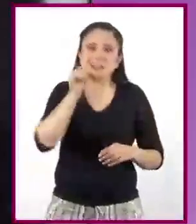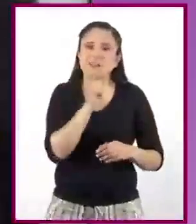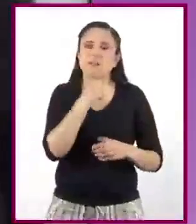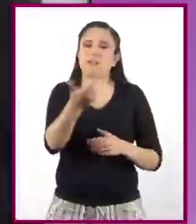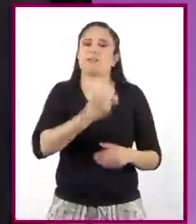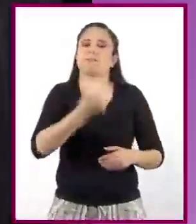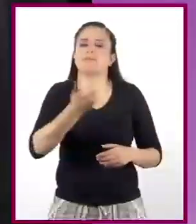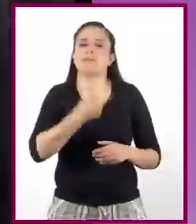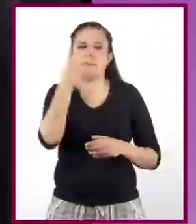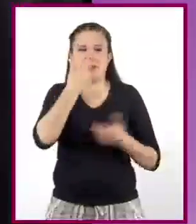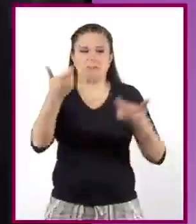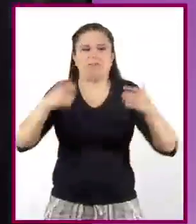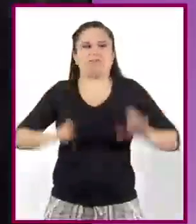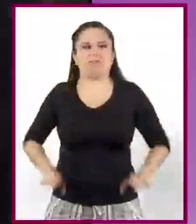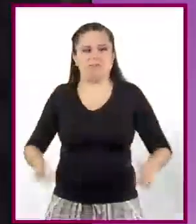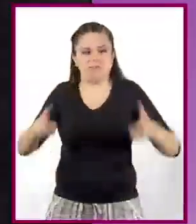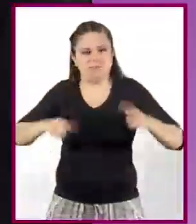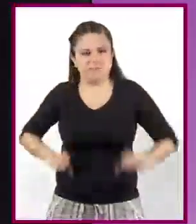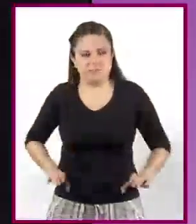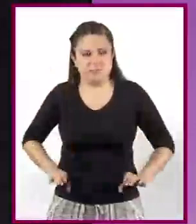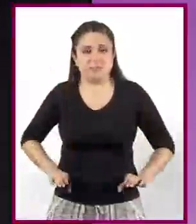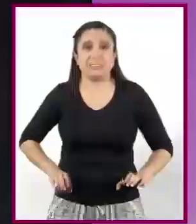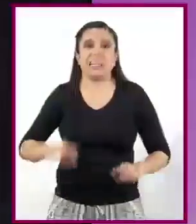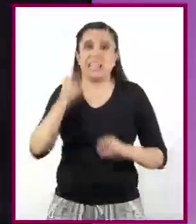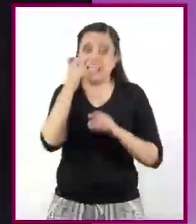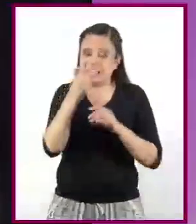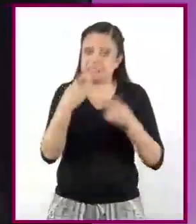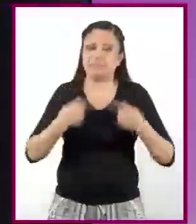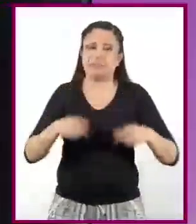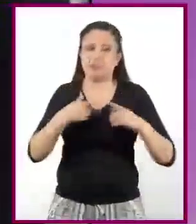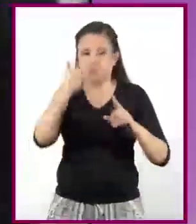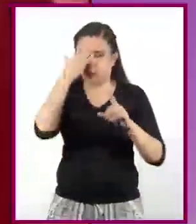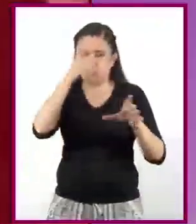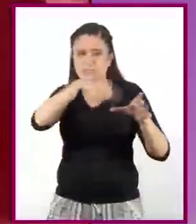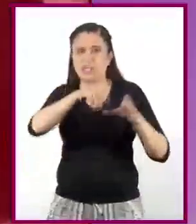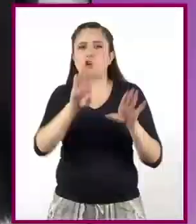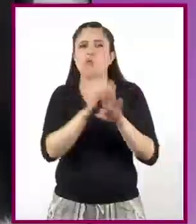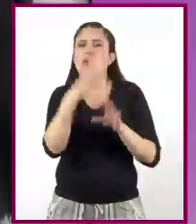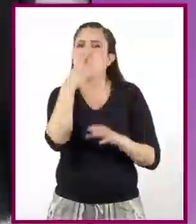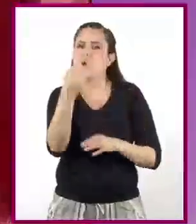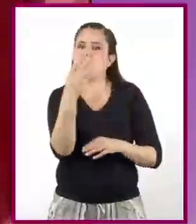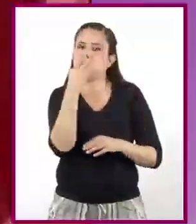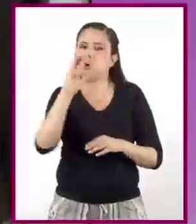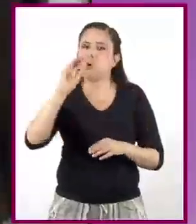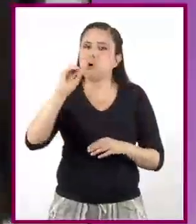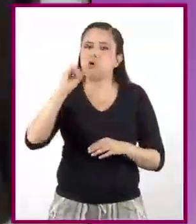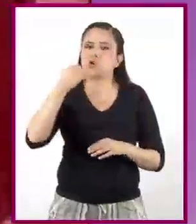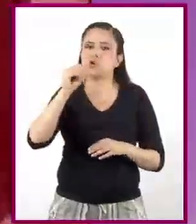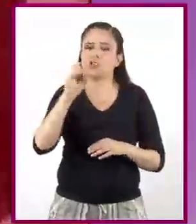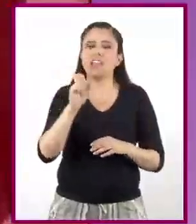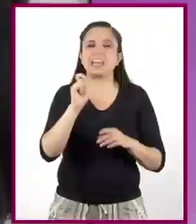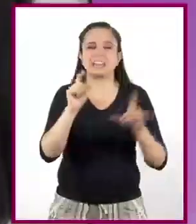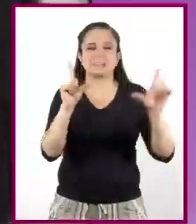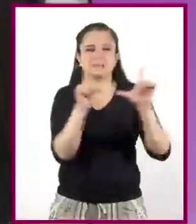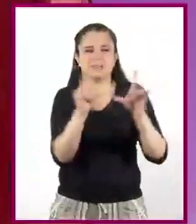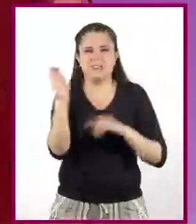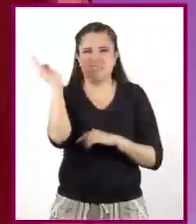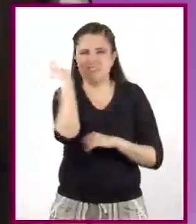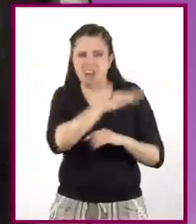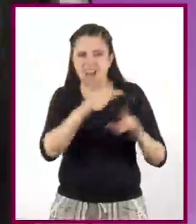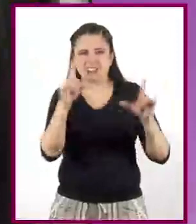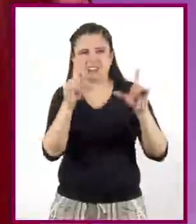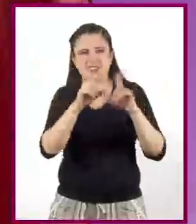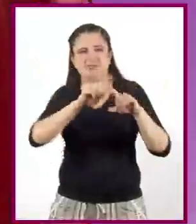o defraudarnos. En el habla popular, a estas personas se les conoce como coyotes. Utilizan credenciales e identificaciones falsas